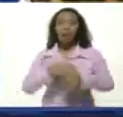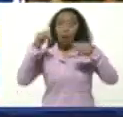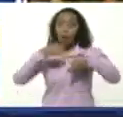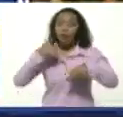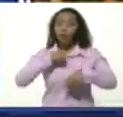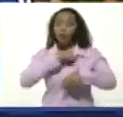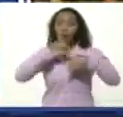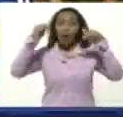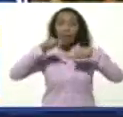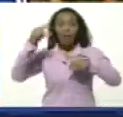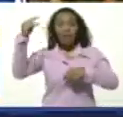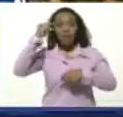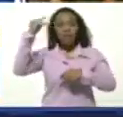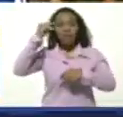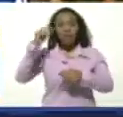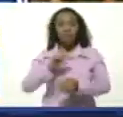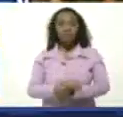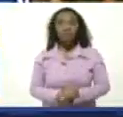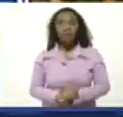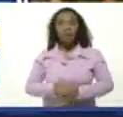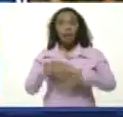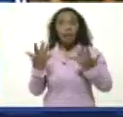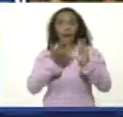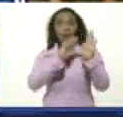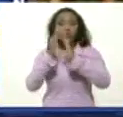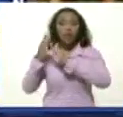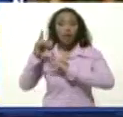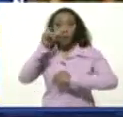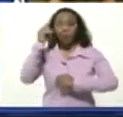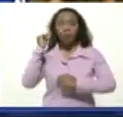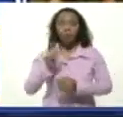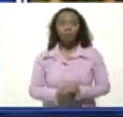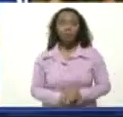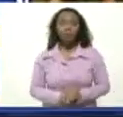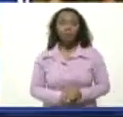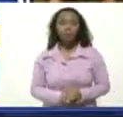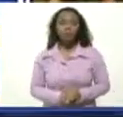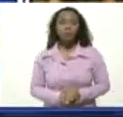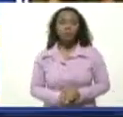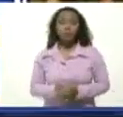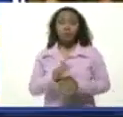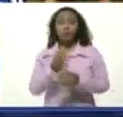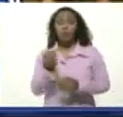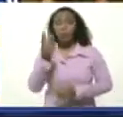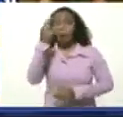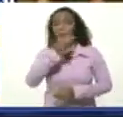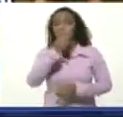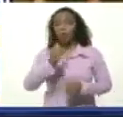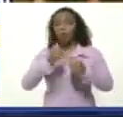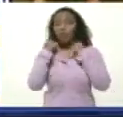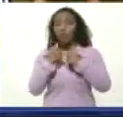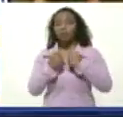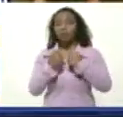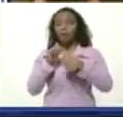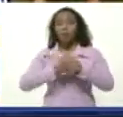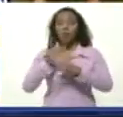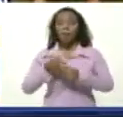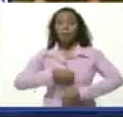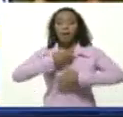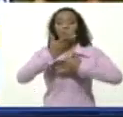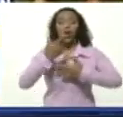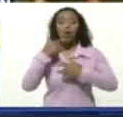en una fecha que para las comuneras y los comuneros es mayor compromiso. Como lo han expresado